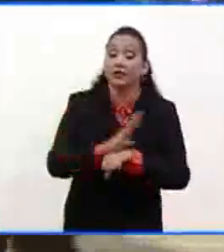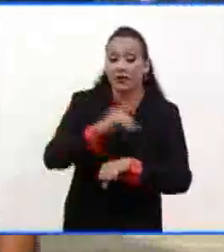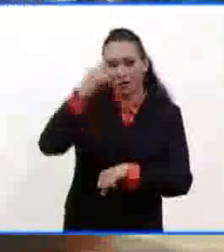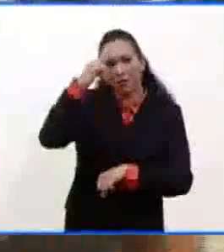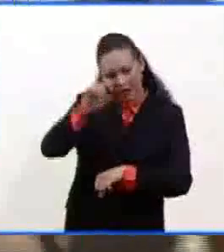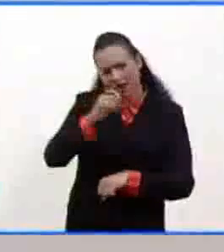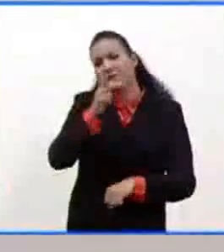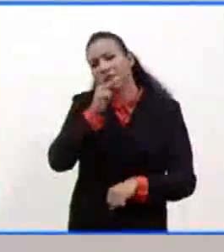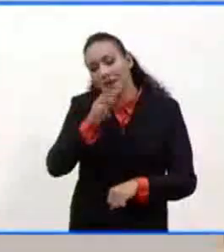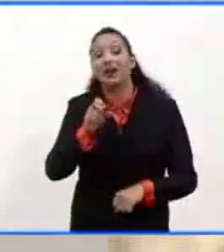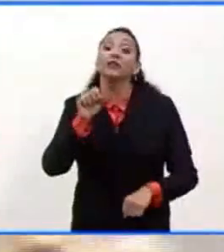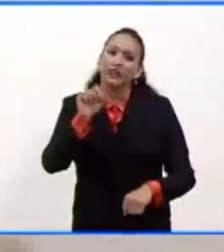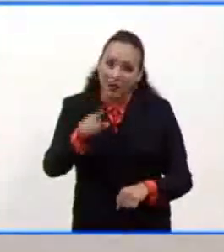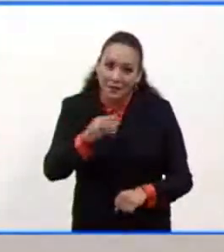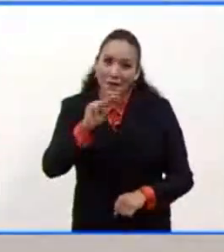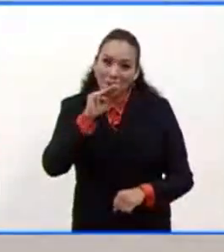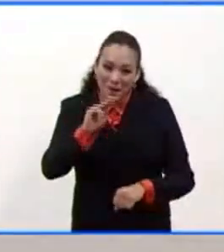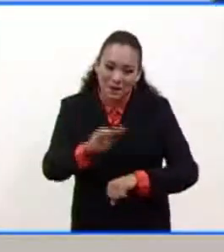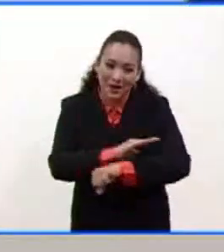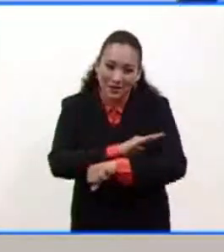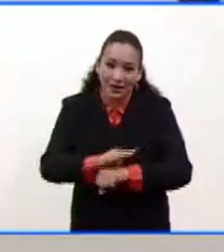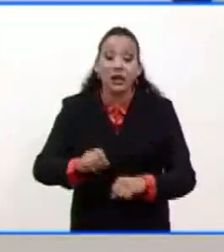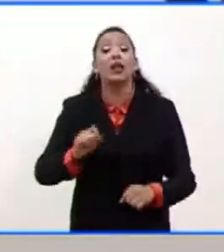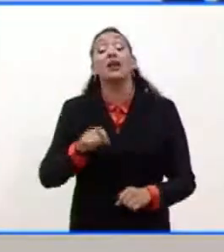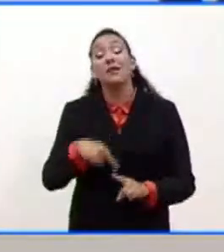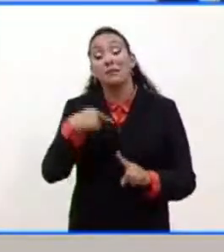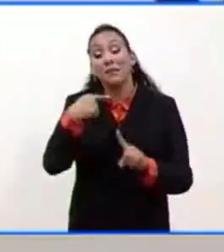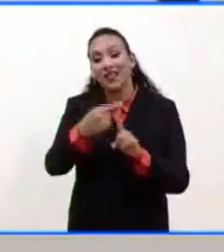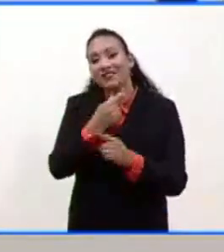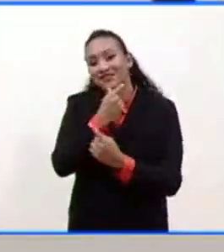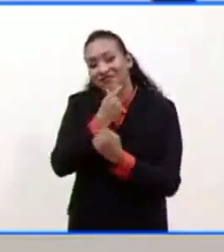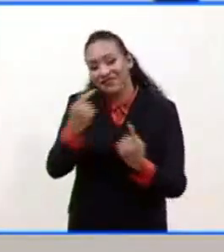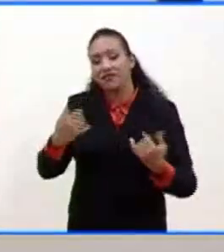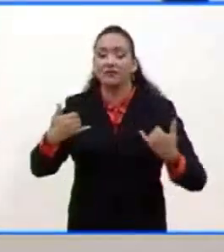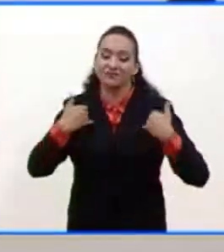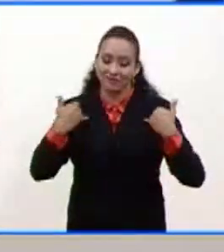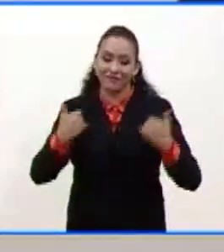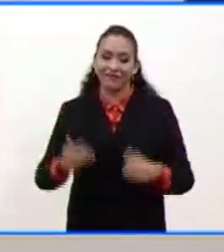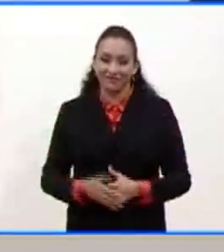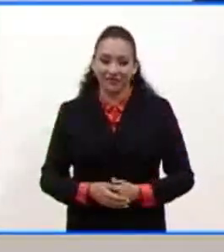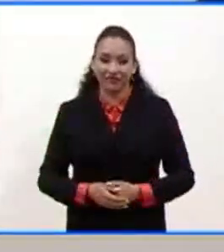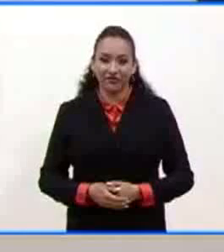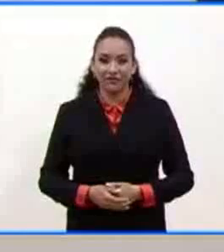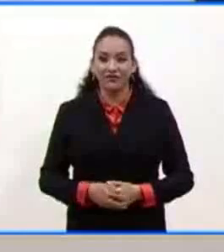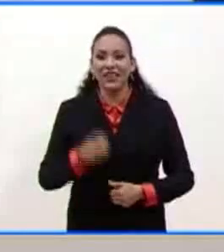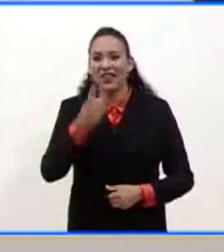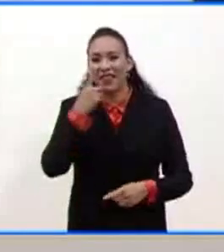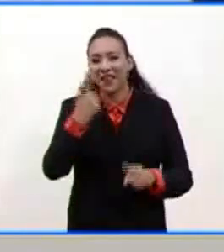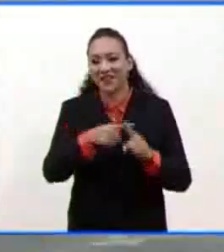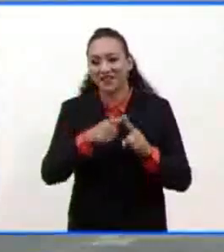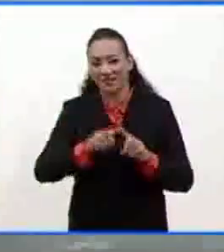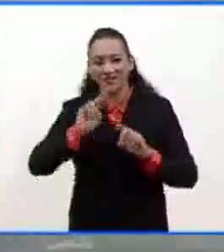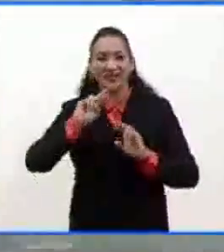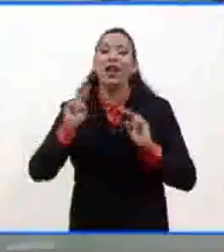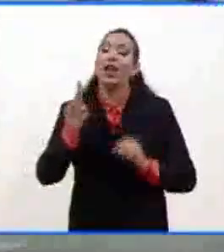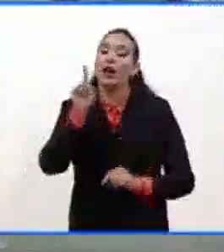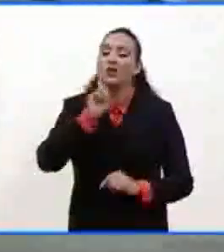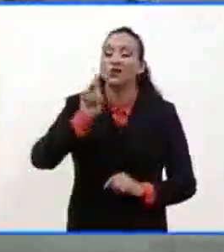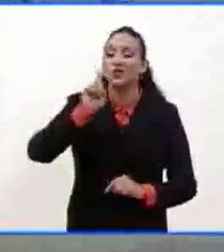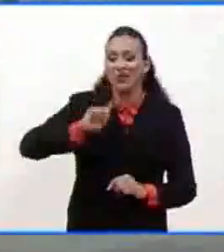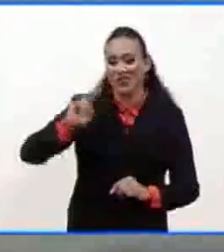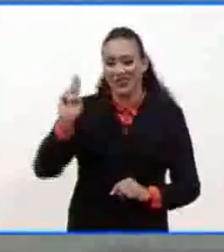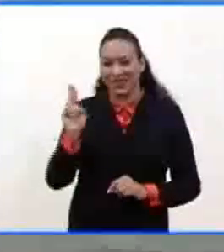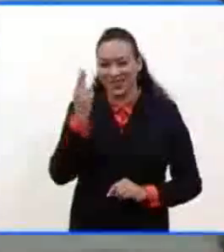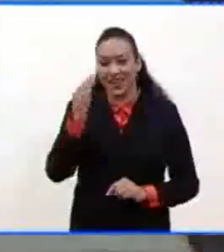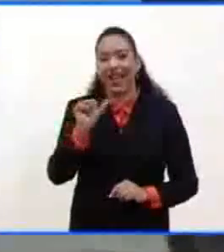a los propios padres como a las madres y sobre todo a niñas, niños y adolescentes. Así lo consideró la universitaria Ana